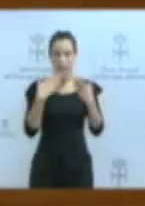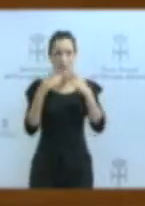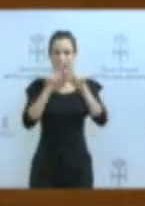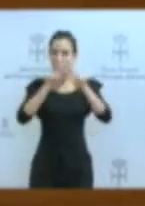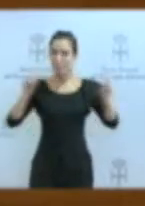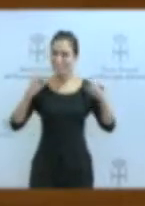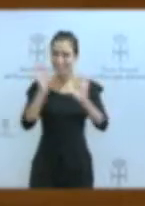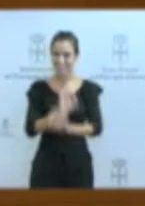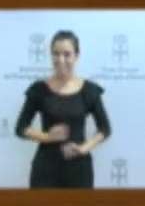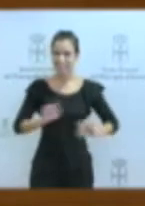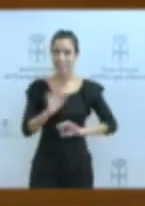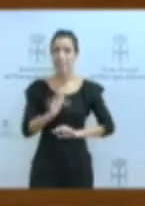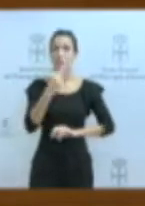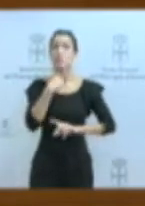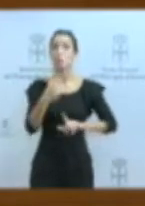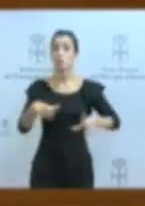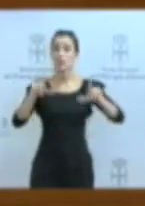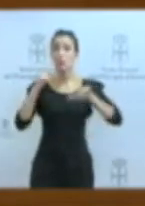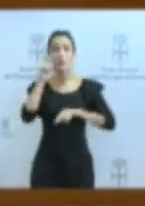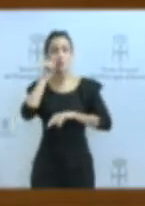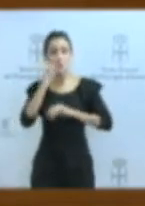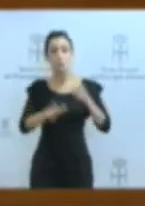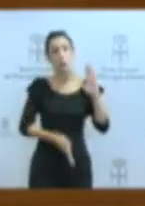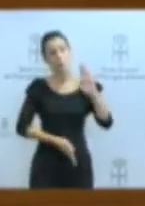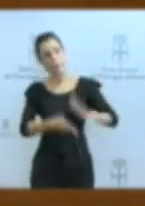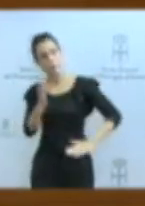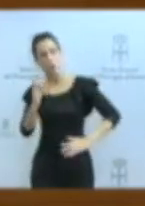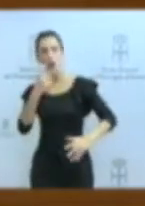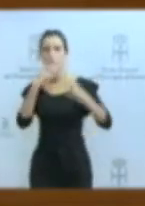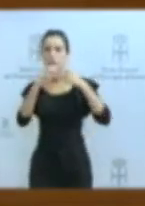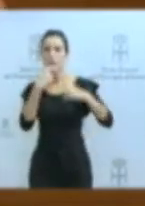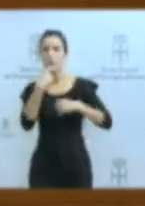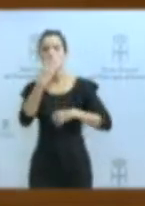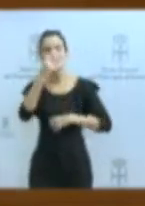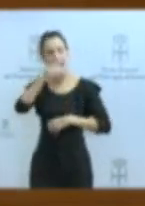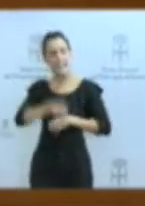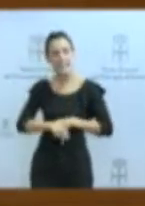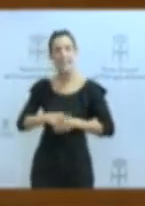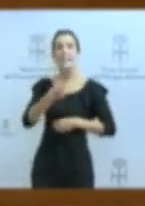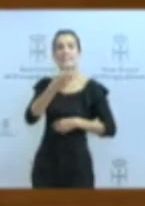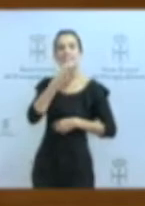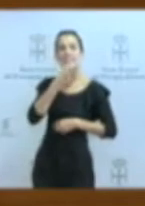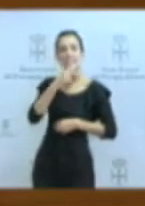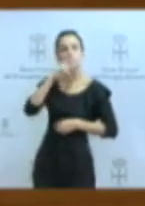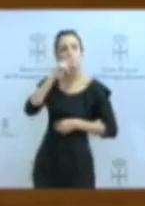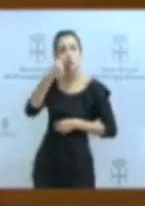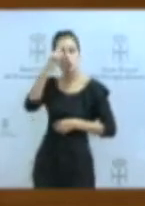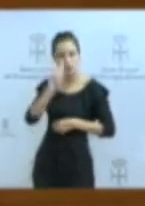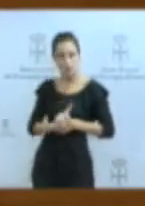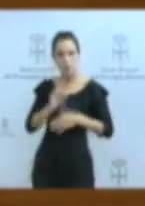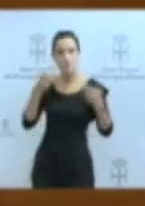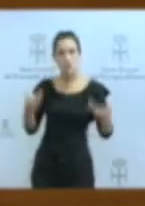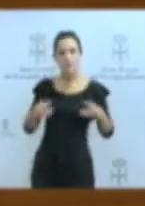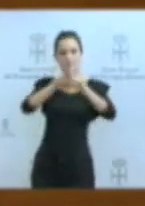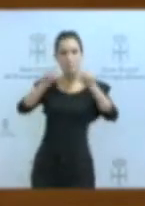si aquí no sabemos hablar inglés y no somos suficientemente competentes, que hubiera venido la empresa a nosotros. Oiga, la empresa no